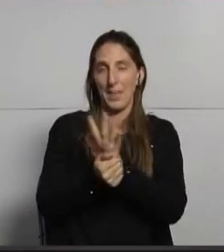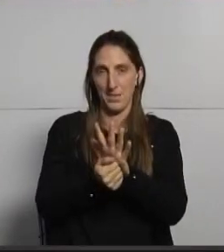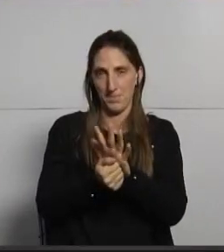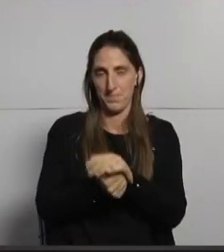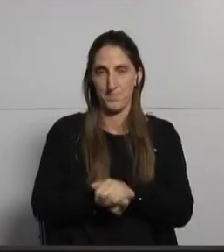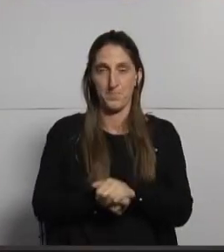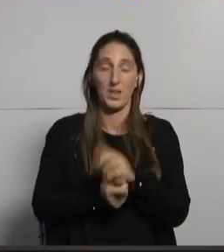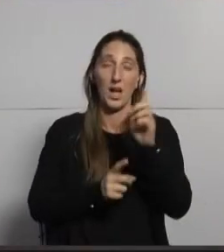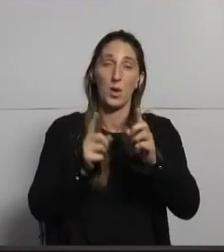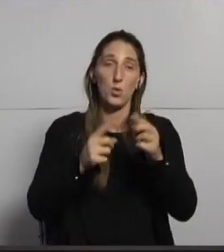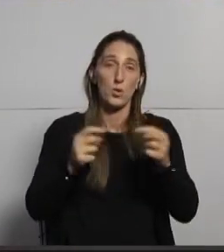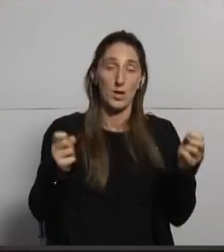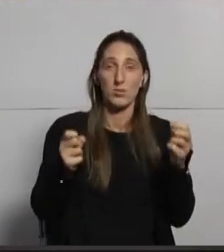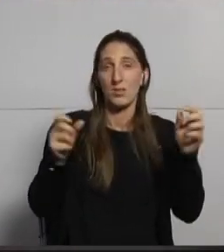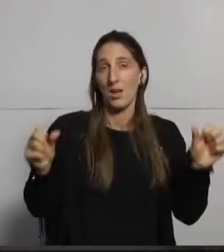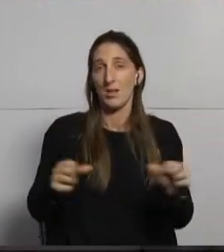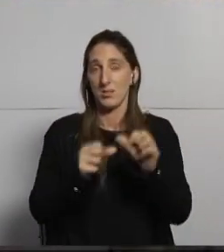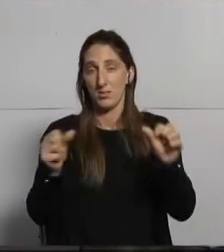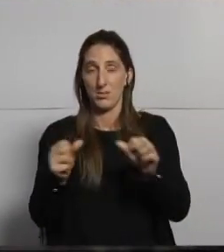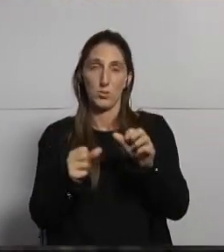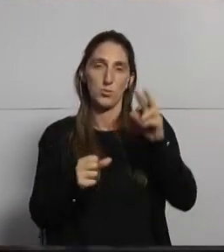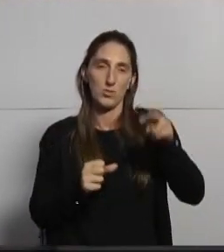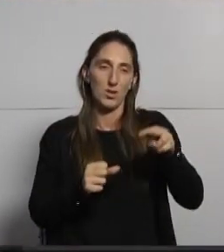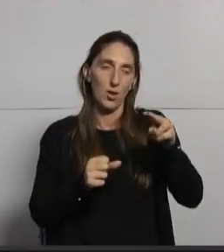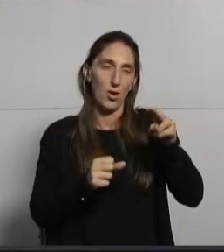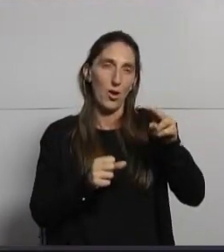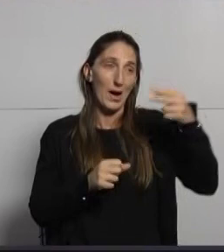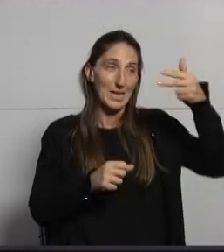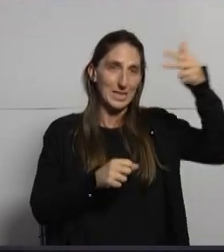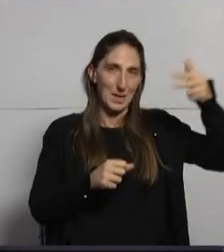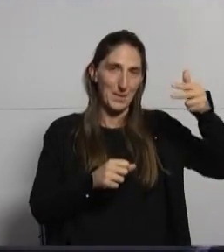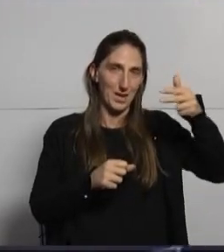de las primeras cosas que hicimos fue utilizando cámaras de seguridad disponibles,